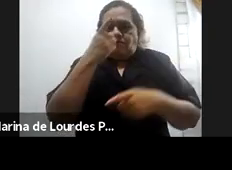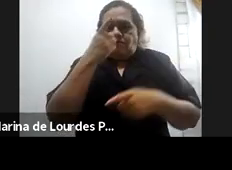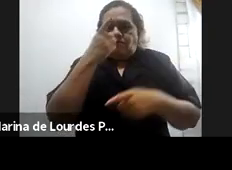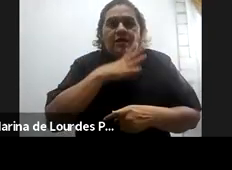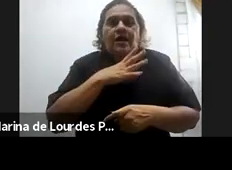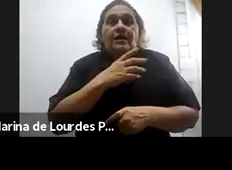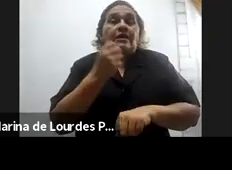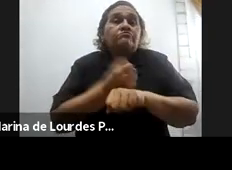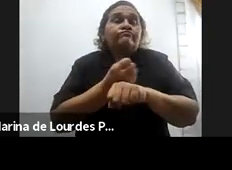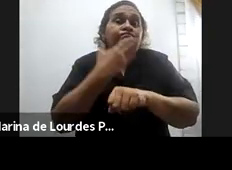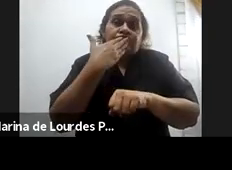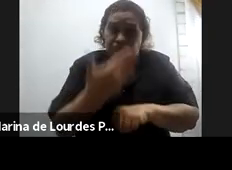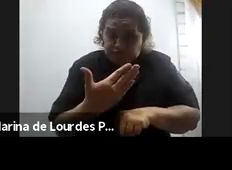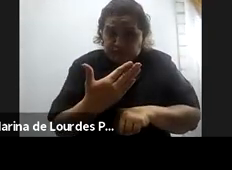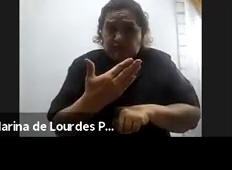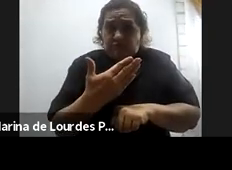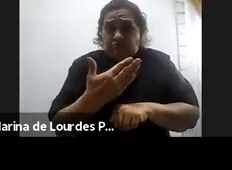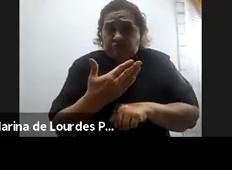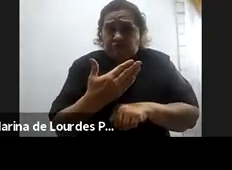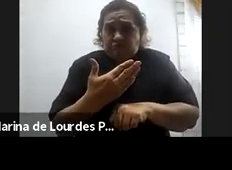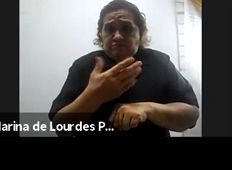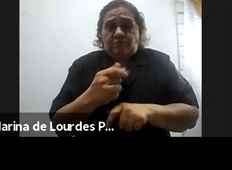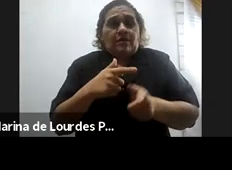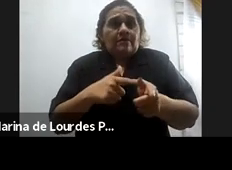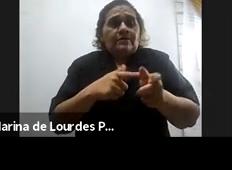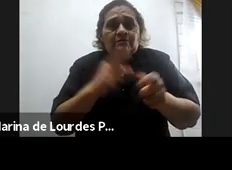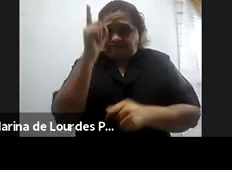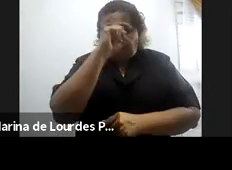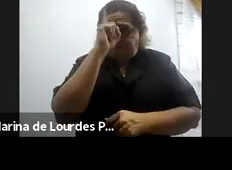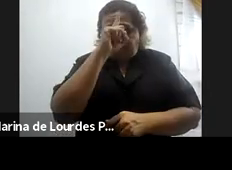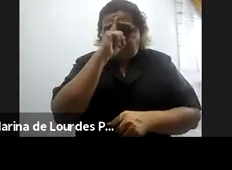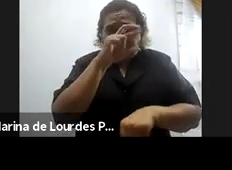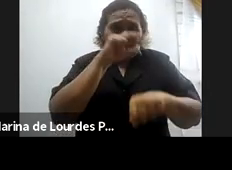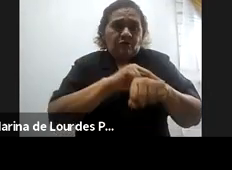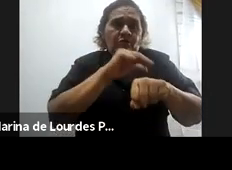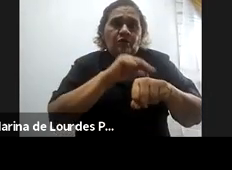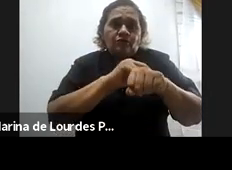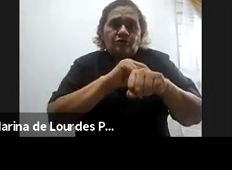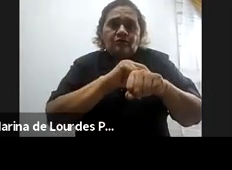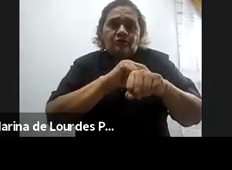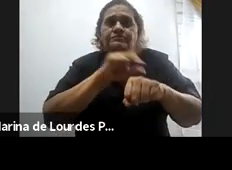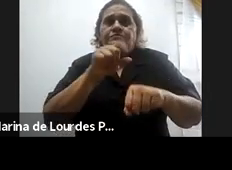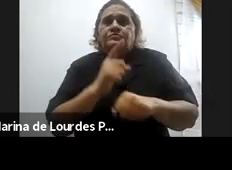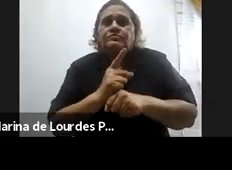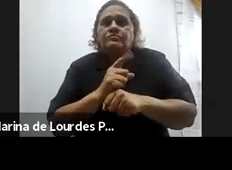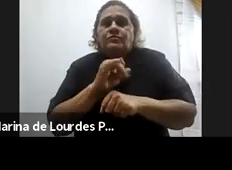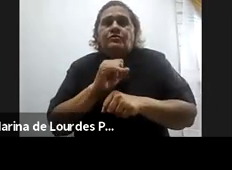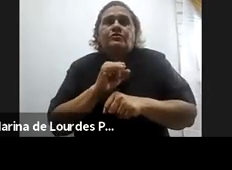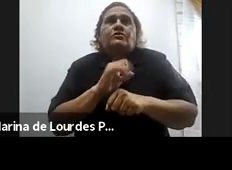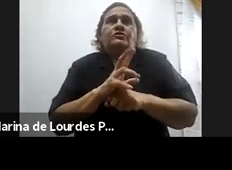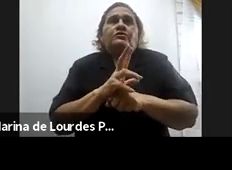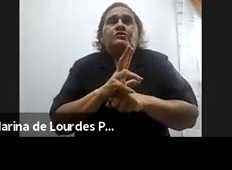calzado adecuado, eso es muy importante, seguir las recomendaciones del médico o del educador en diabetes si tienen acceso a